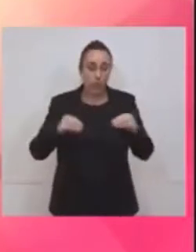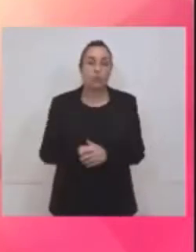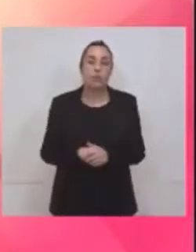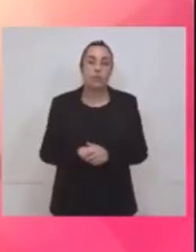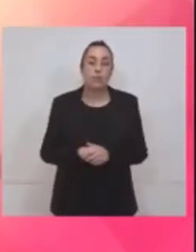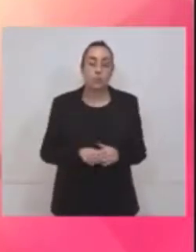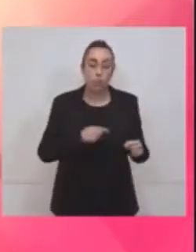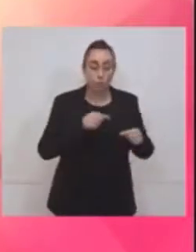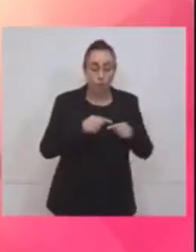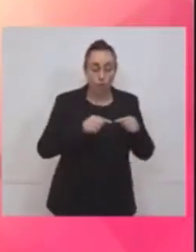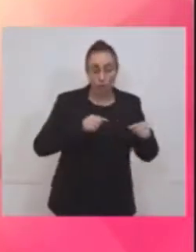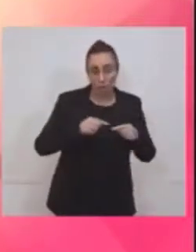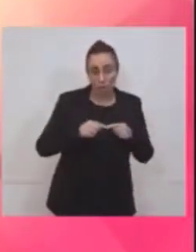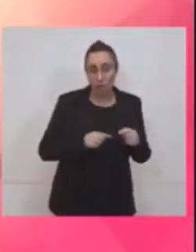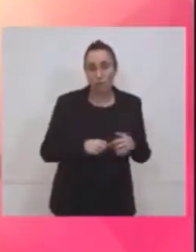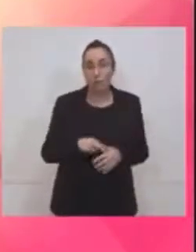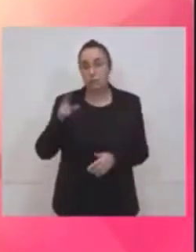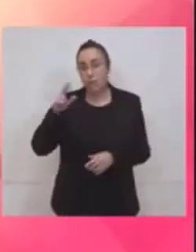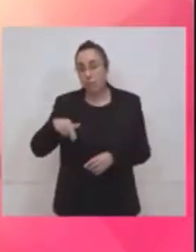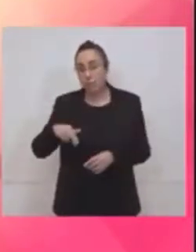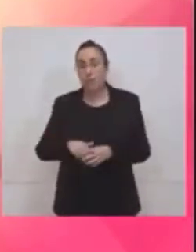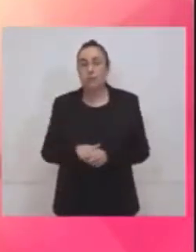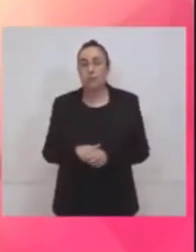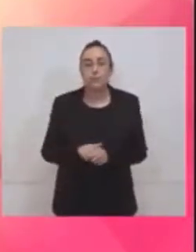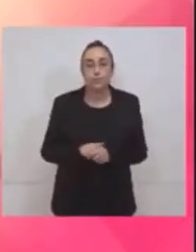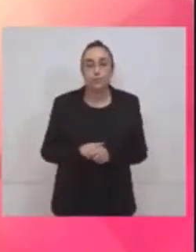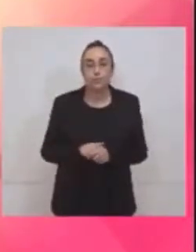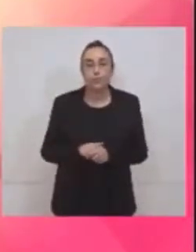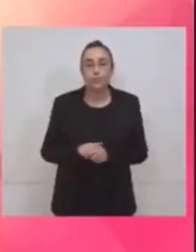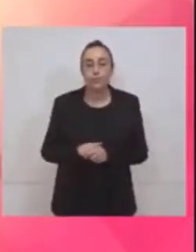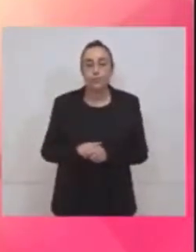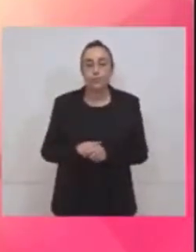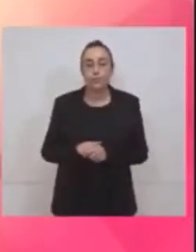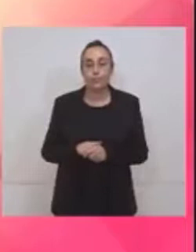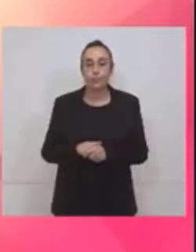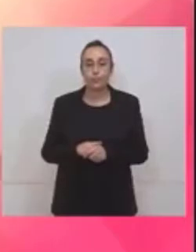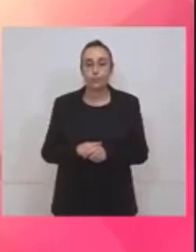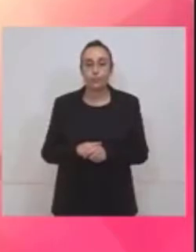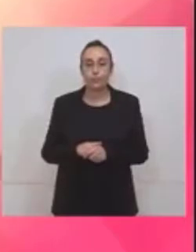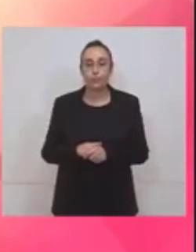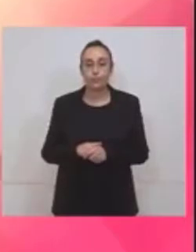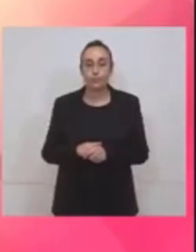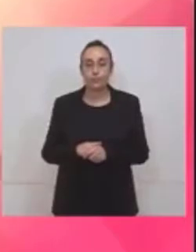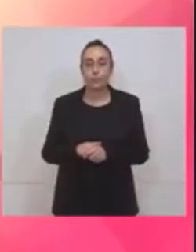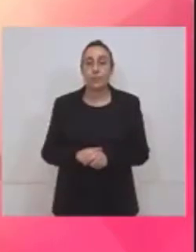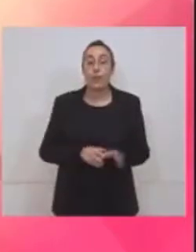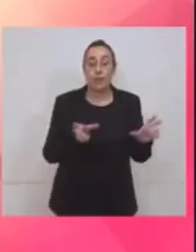organizar y llevar a cabo la gala benéfica, que nos sacó esa parte más creativa, más reuniones,